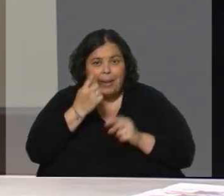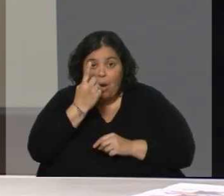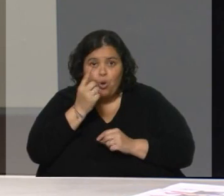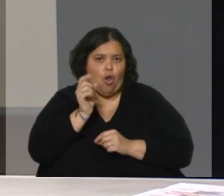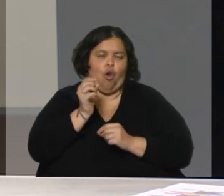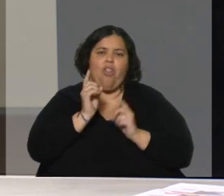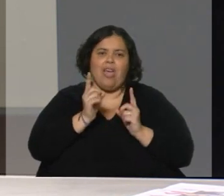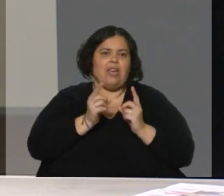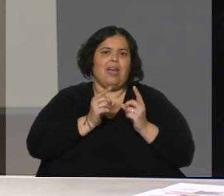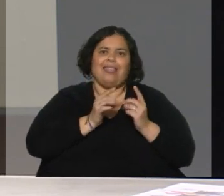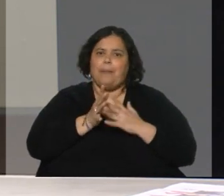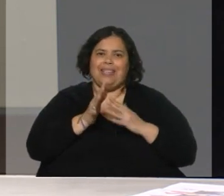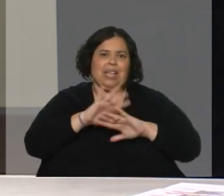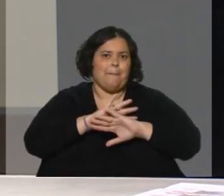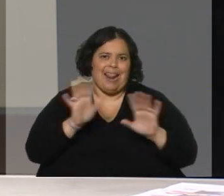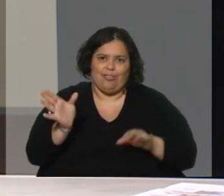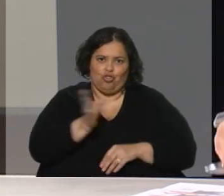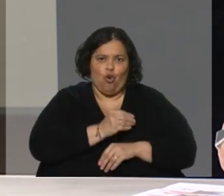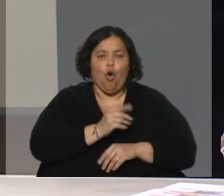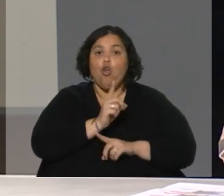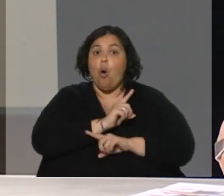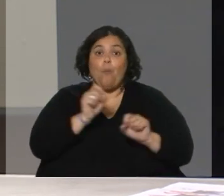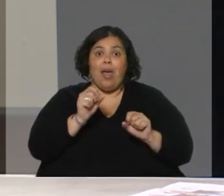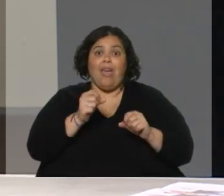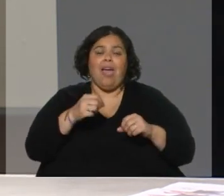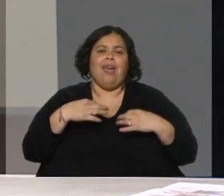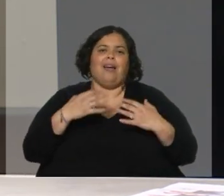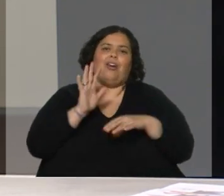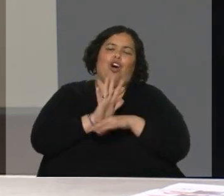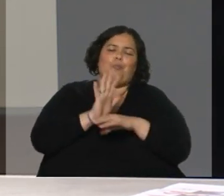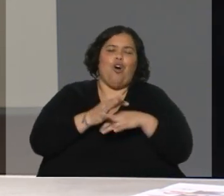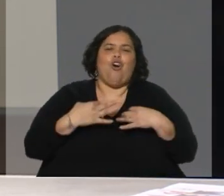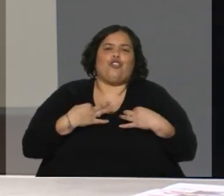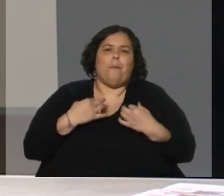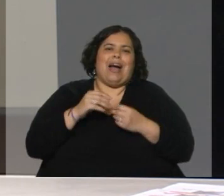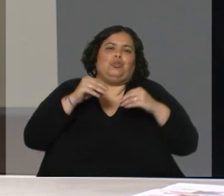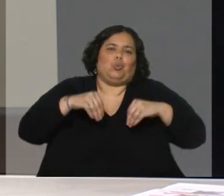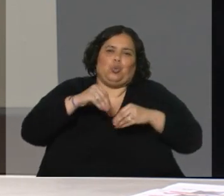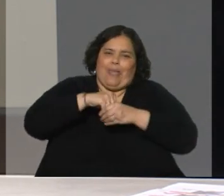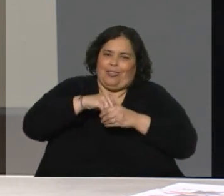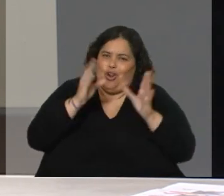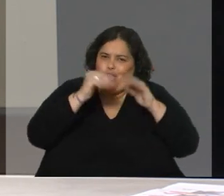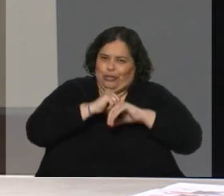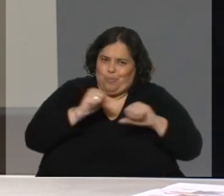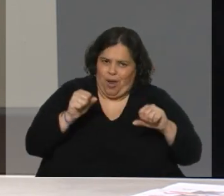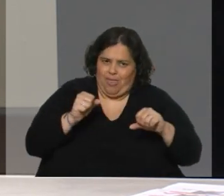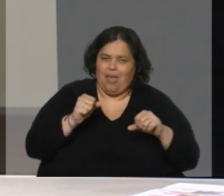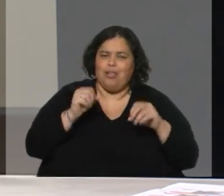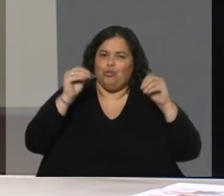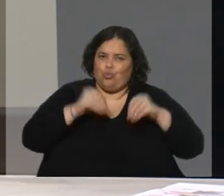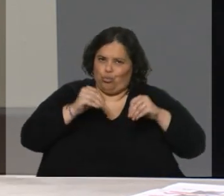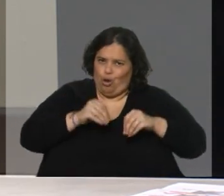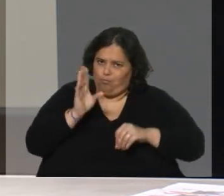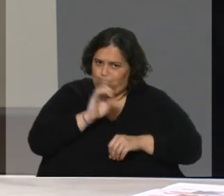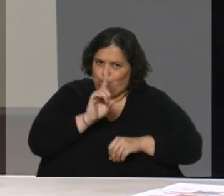lo que no puede haber es ropa sucia ese es el problema pero estamos en esa institución la gente que no piensa como